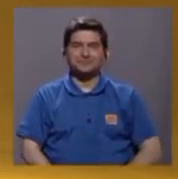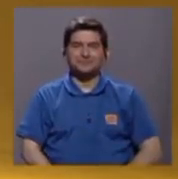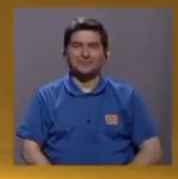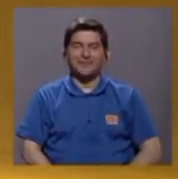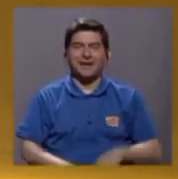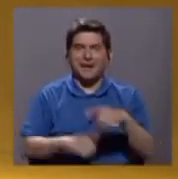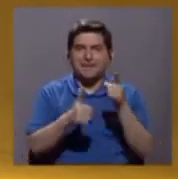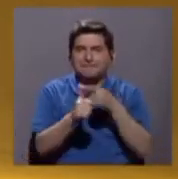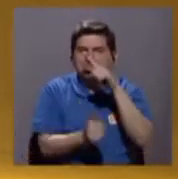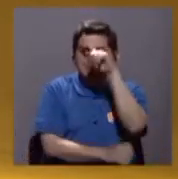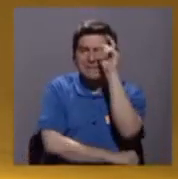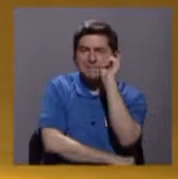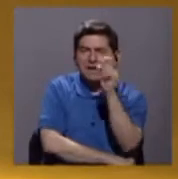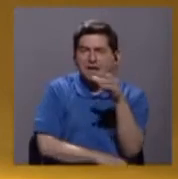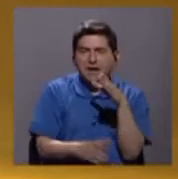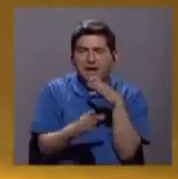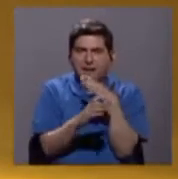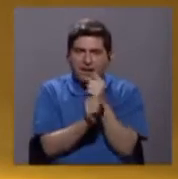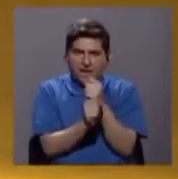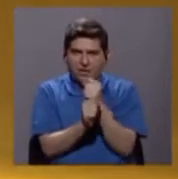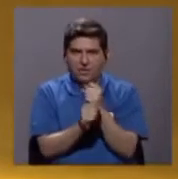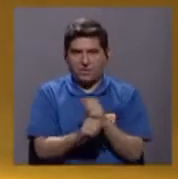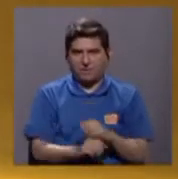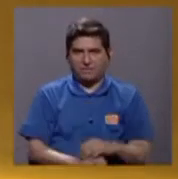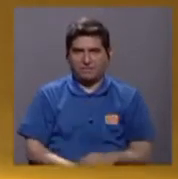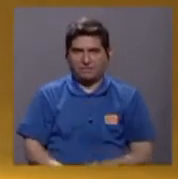La primera pregunta que quiero hacerles es,